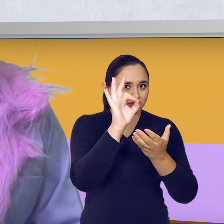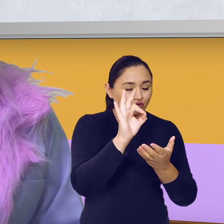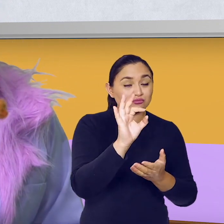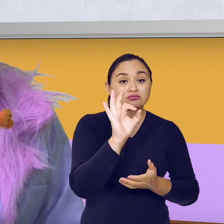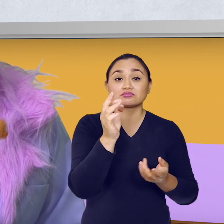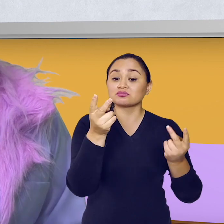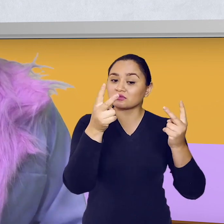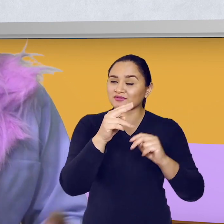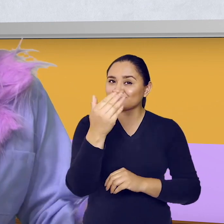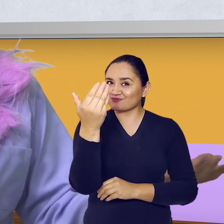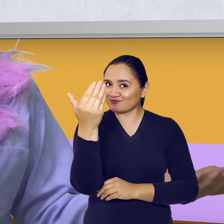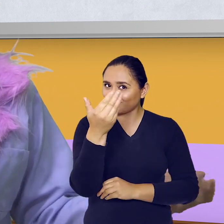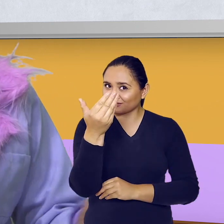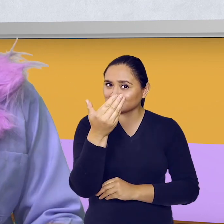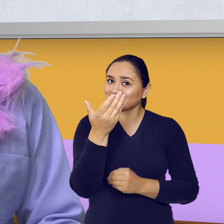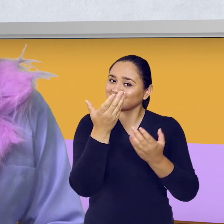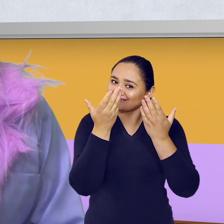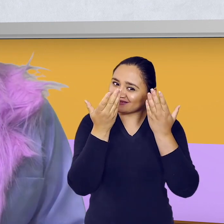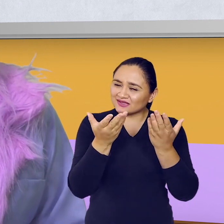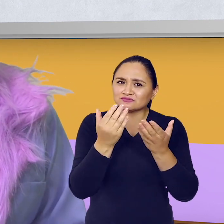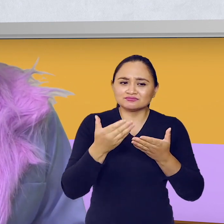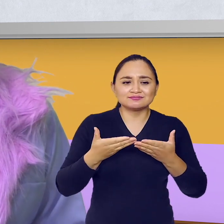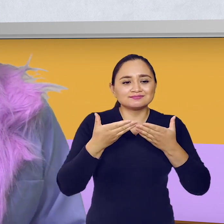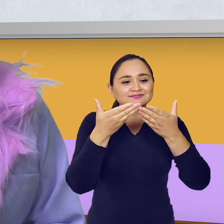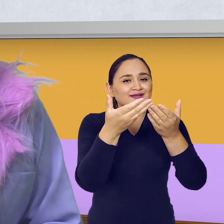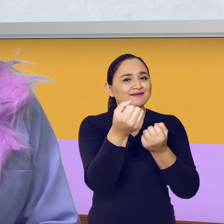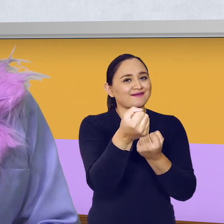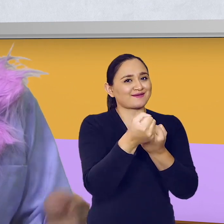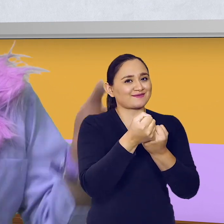y docentes, y así dar el